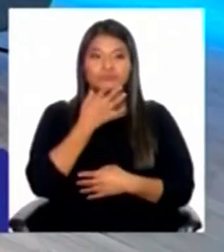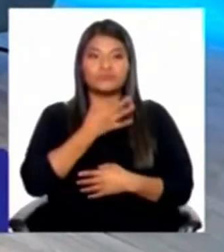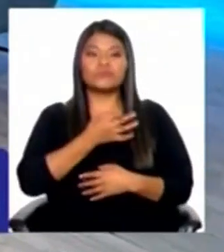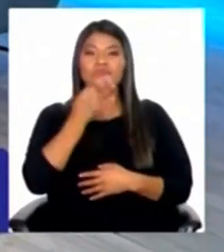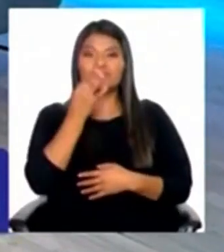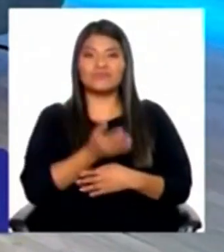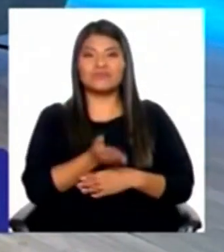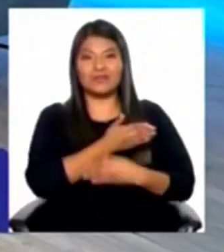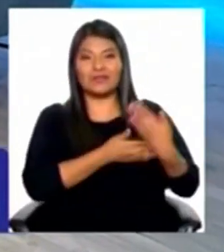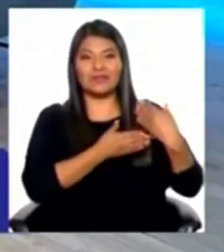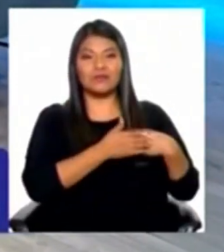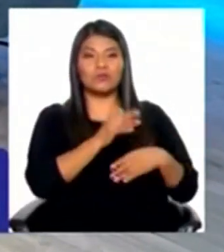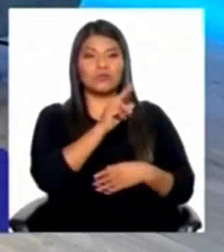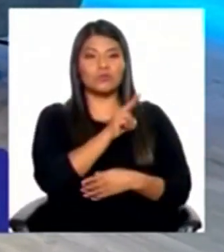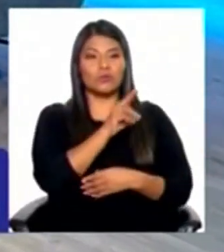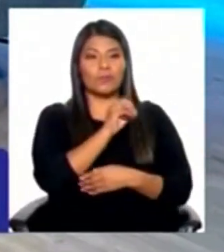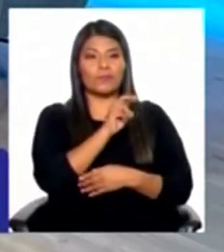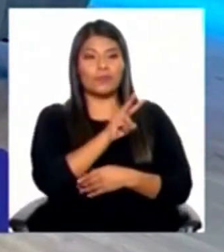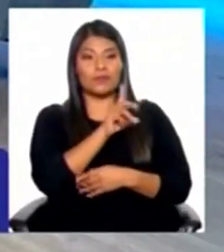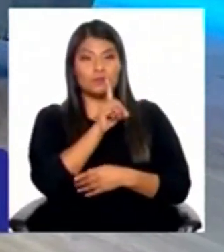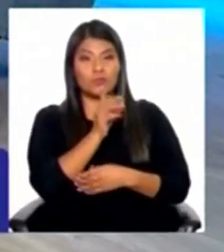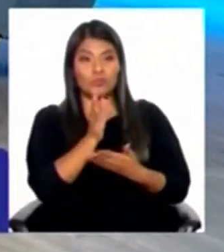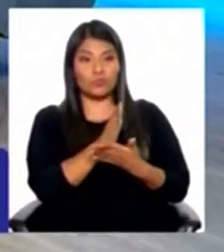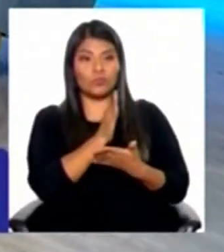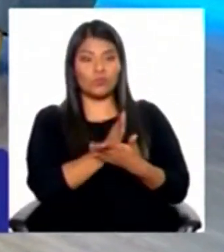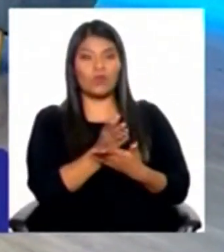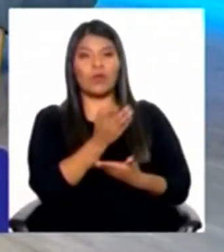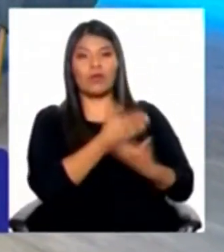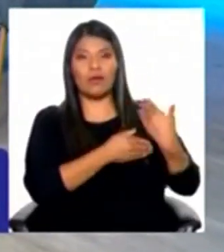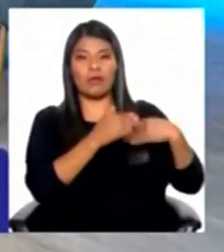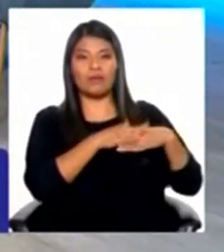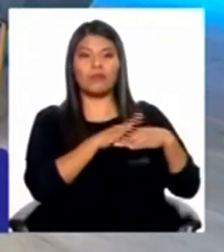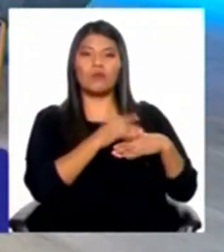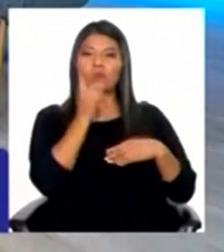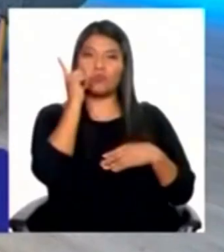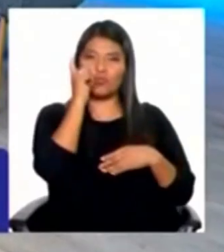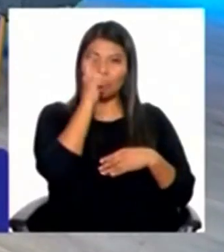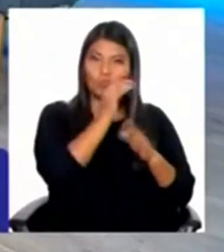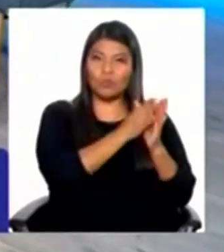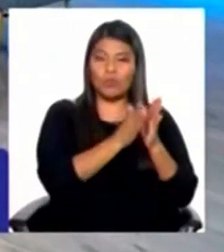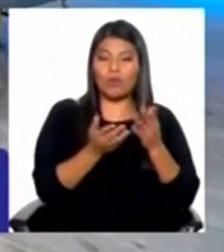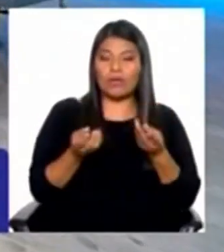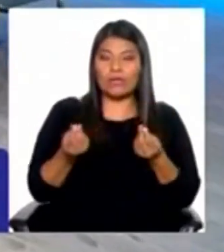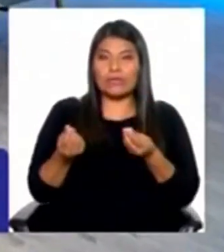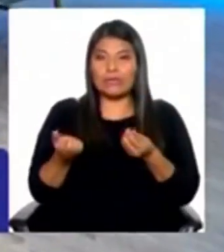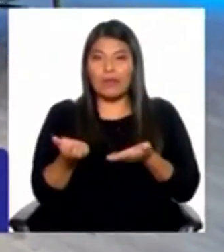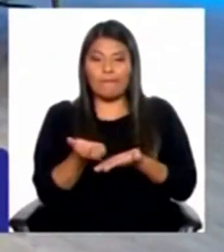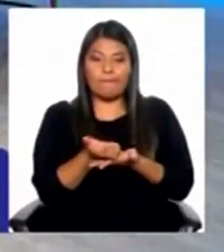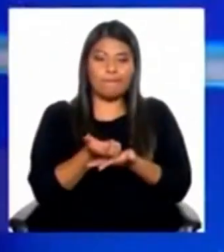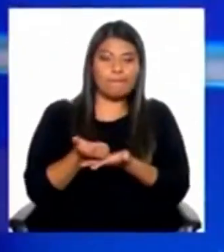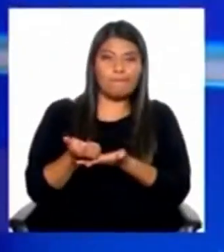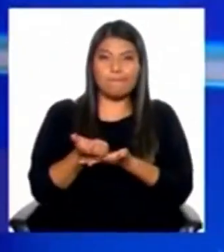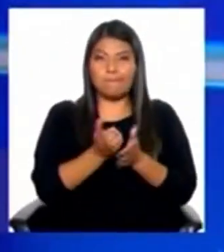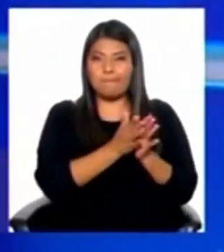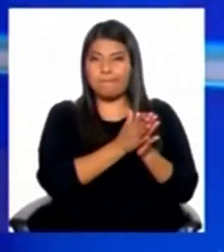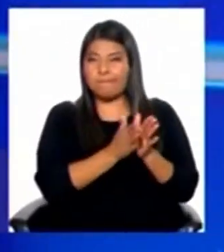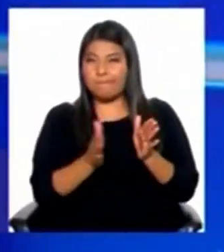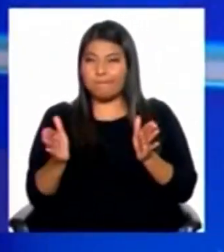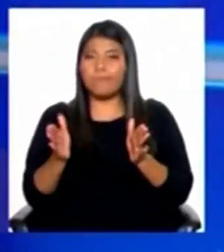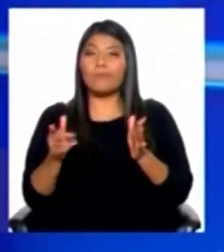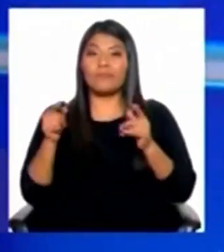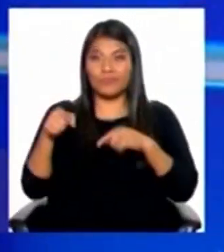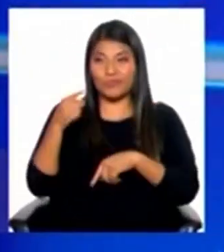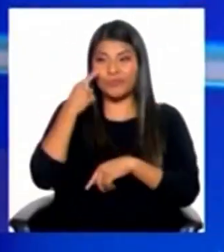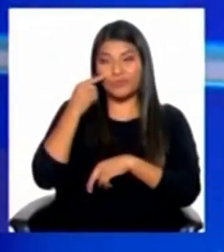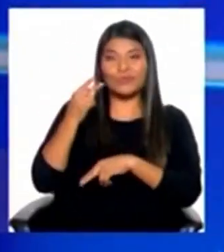del año 2021 y el cuestionamiento que se hizo y todo el esfuerzo económico que se desplegó para ello. Es por eso que este caso también se